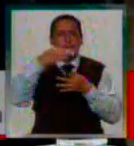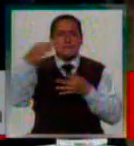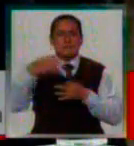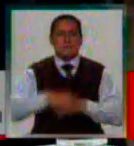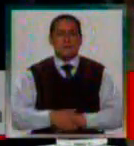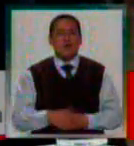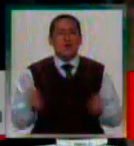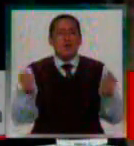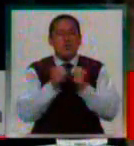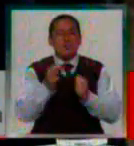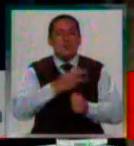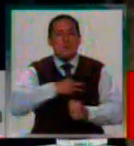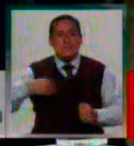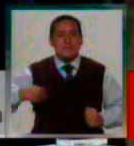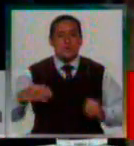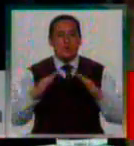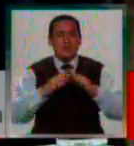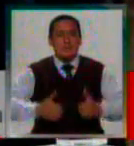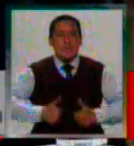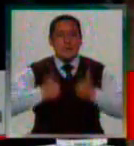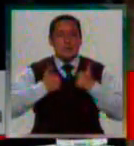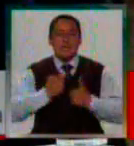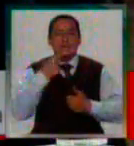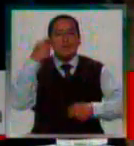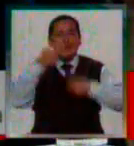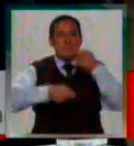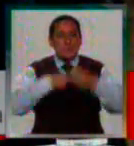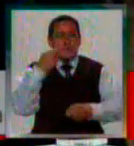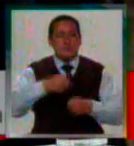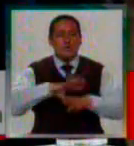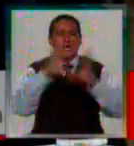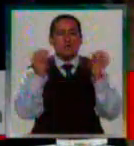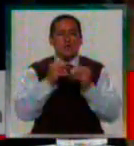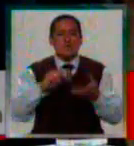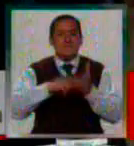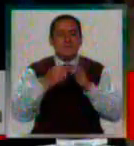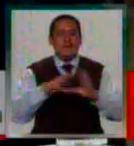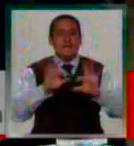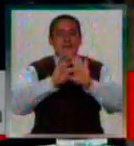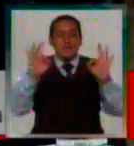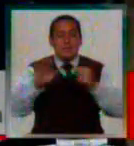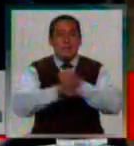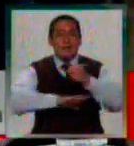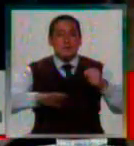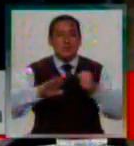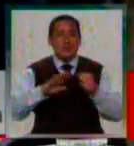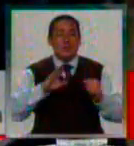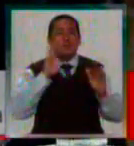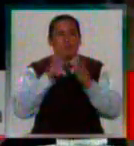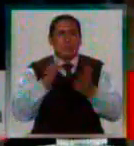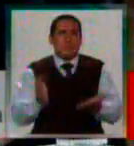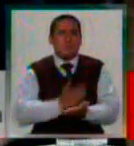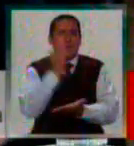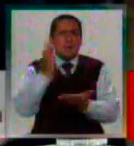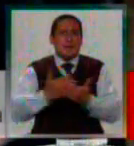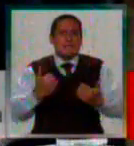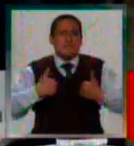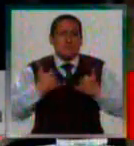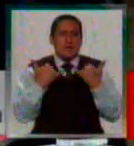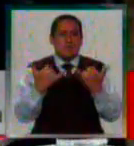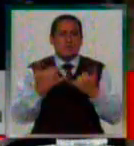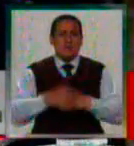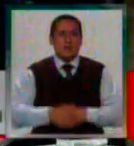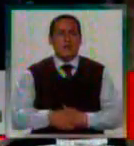a través del Ministerio de vivienda estamos invirtiendo en lo que es saneamiento básico un grave problema que tenemos el saneamiento básico